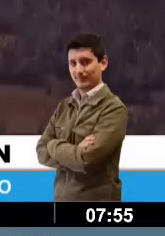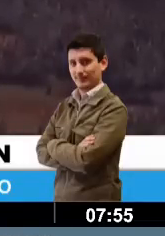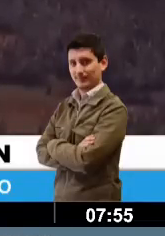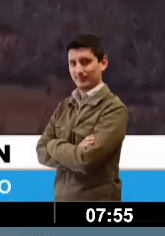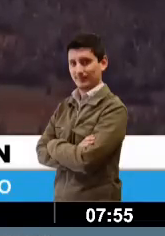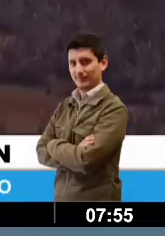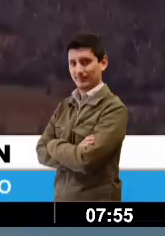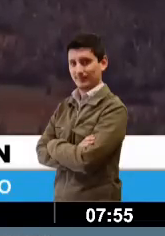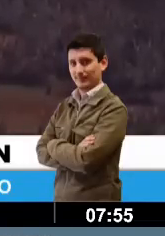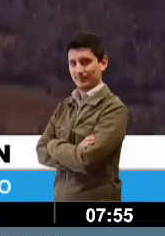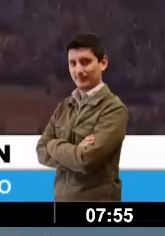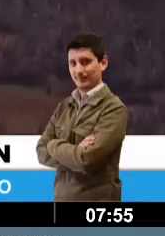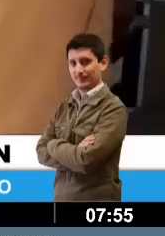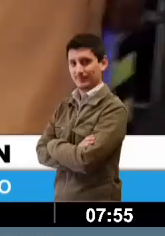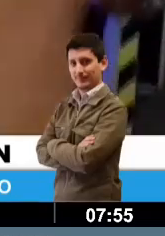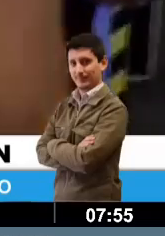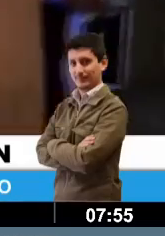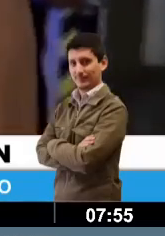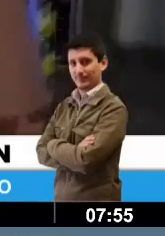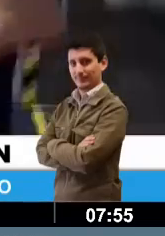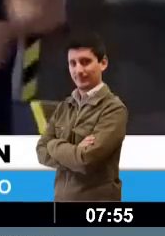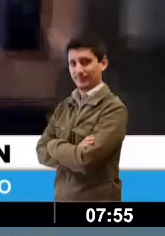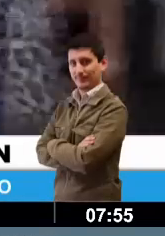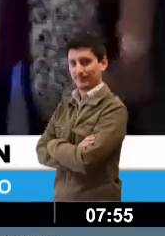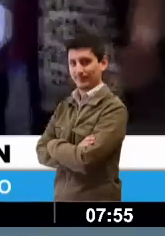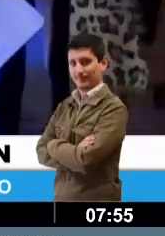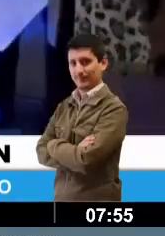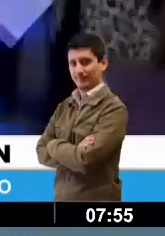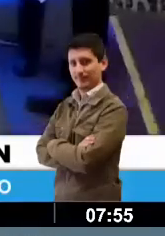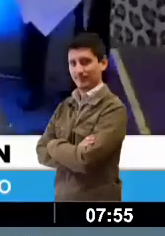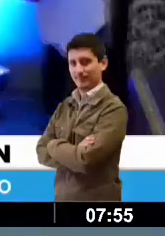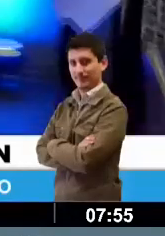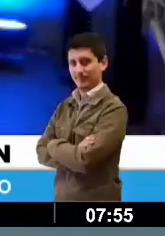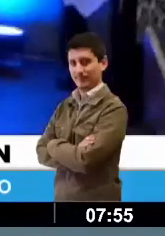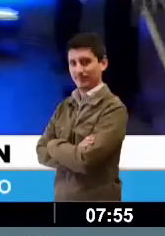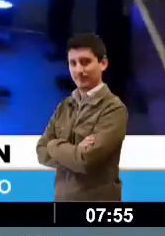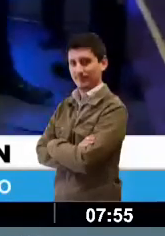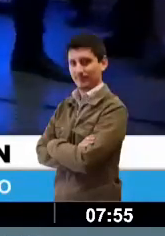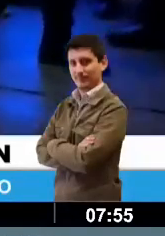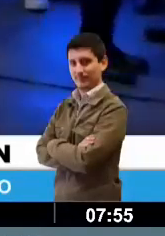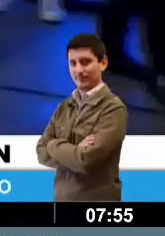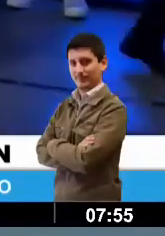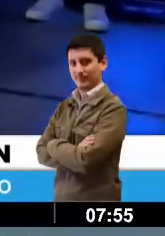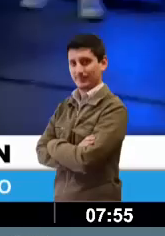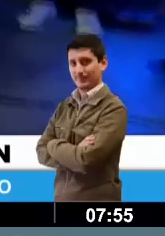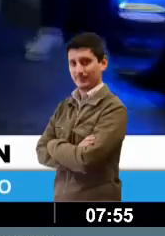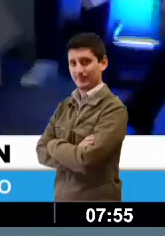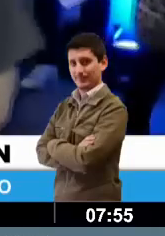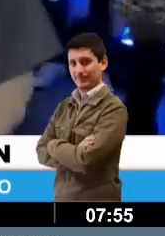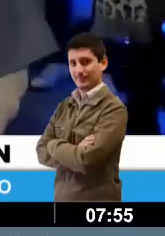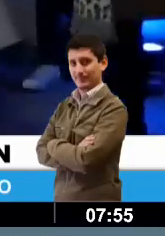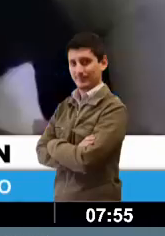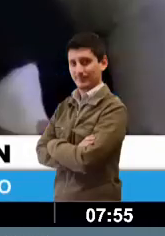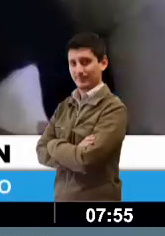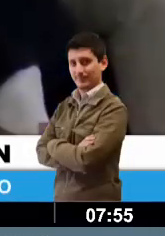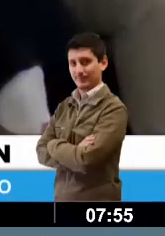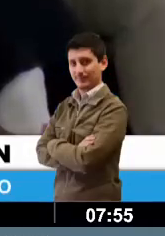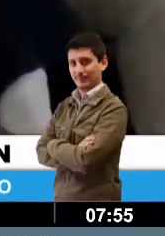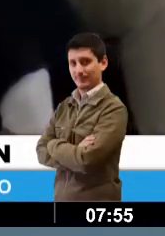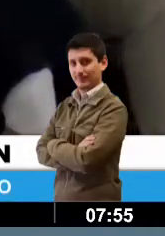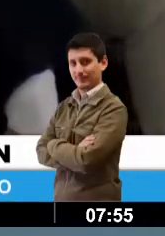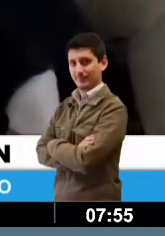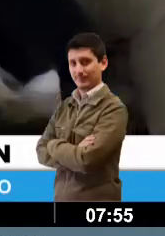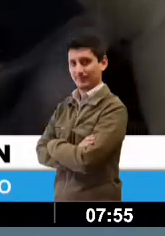manera permanente a un club de los indecisos. Sin duda que la democracia cristiana lo plantean en otros términos. El presidente del partido y diputado